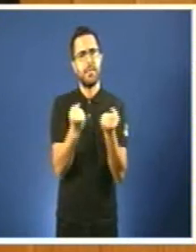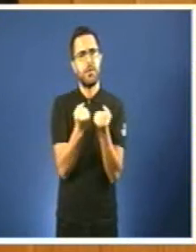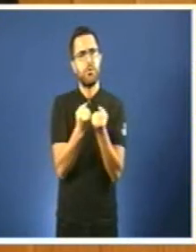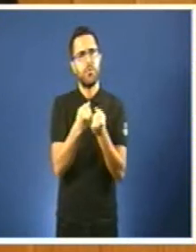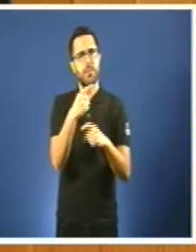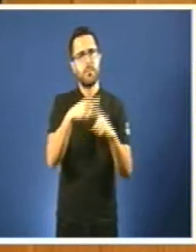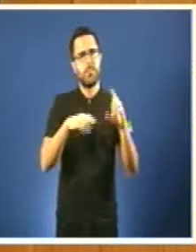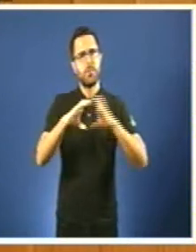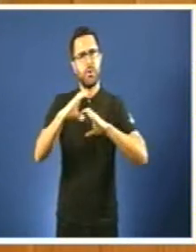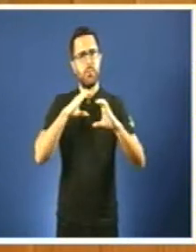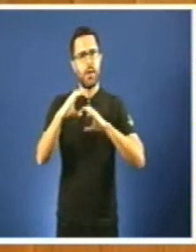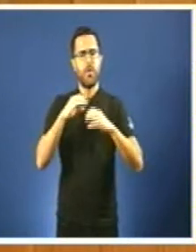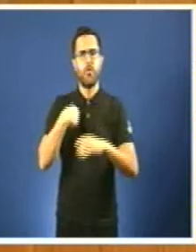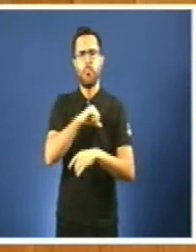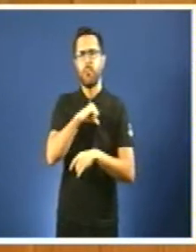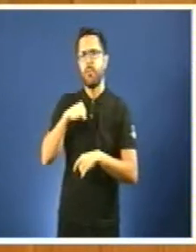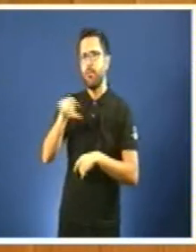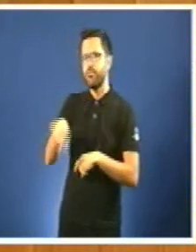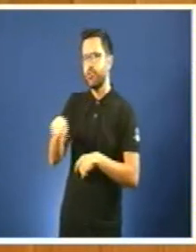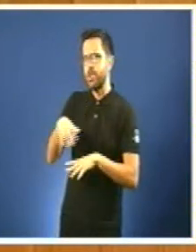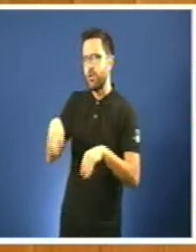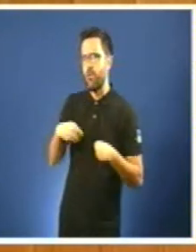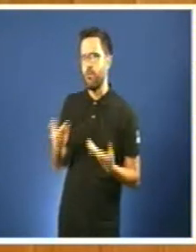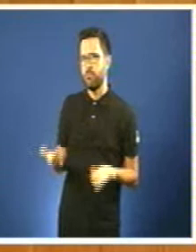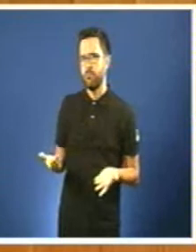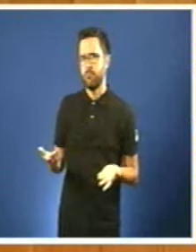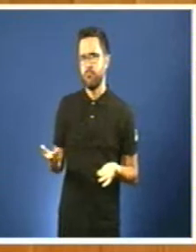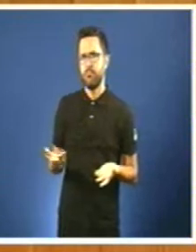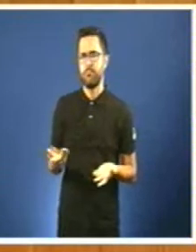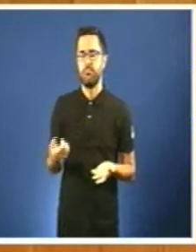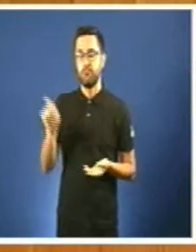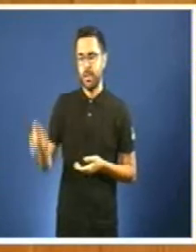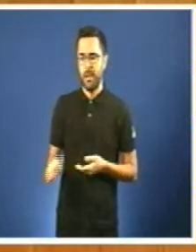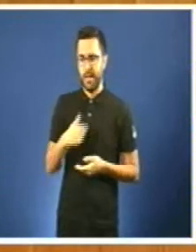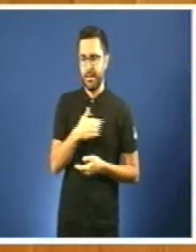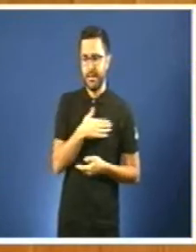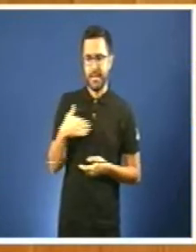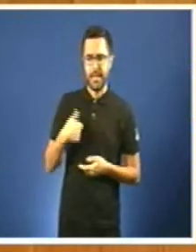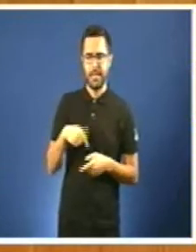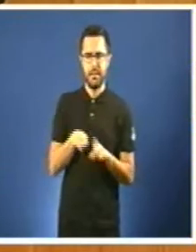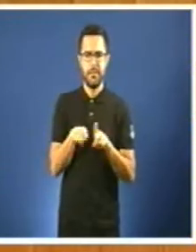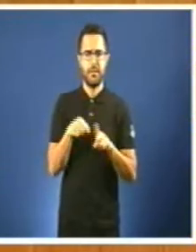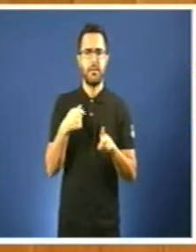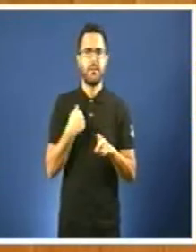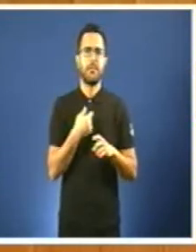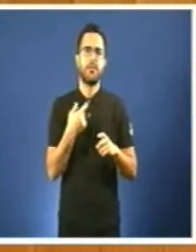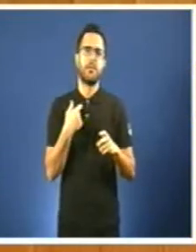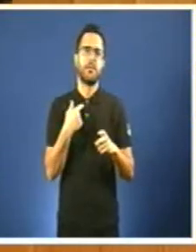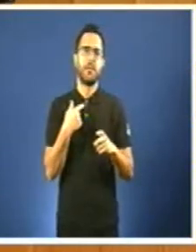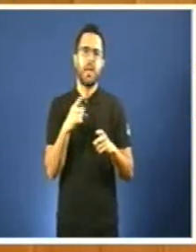comunicación privados? Sí ou non, señor Feijóo? Está disposto a asegurar o cumprimento dos preceptos da